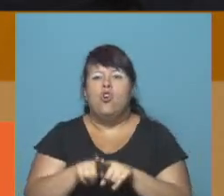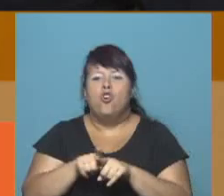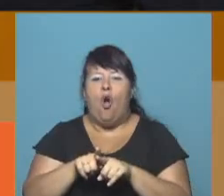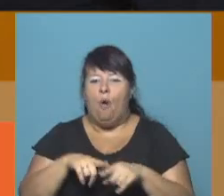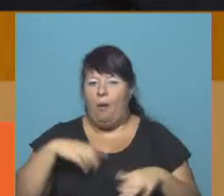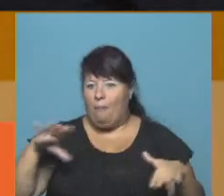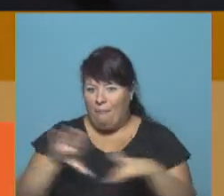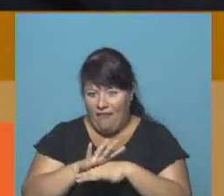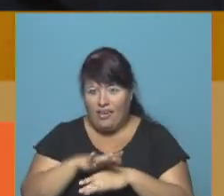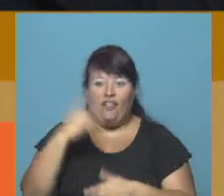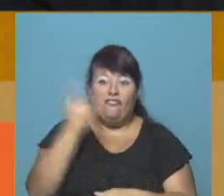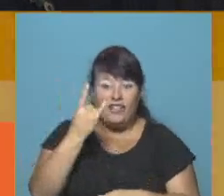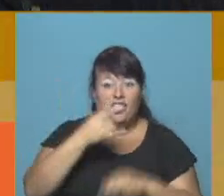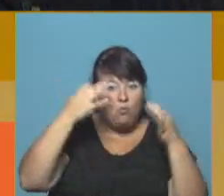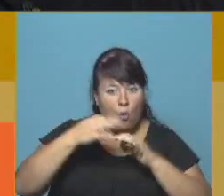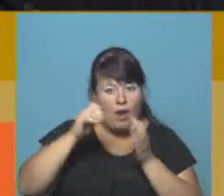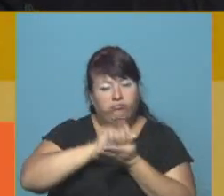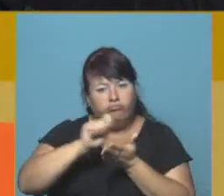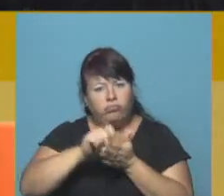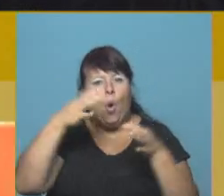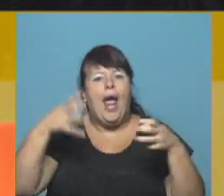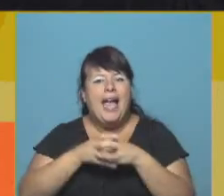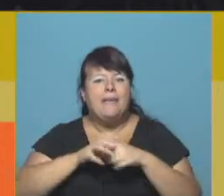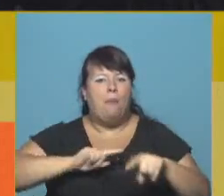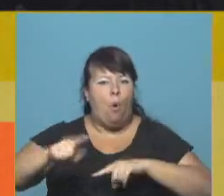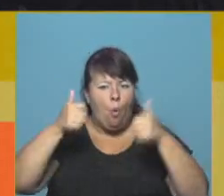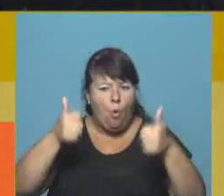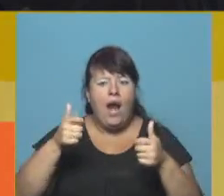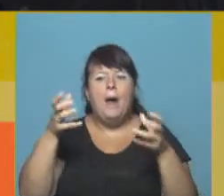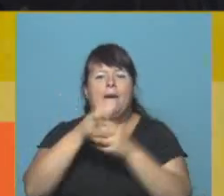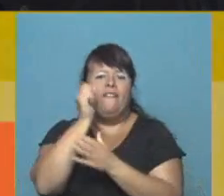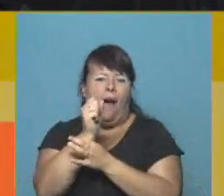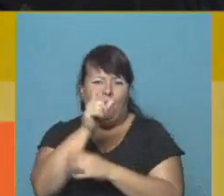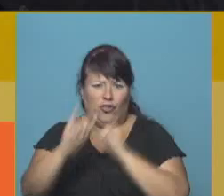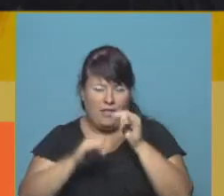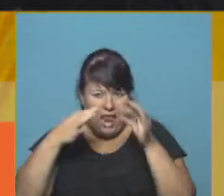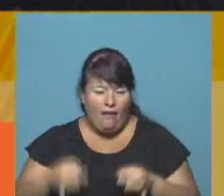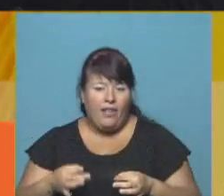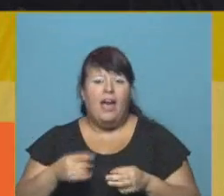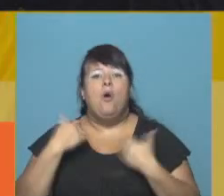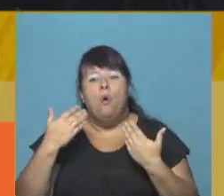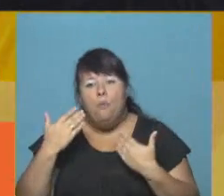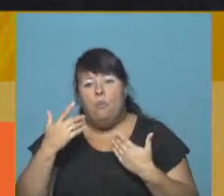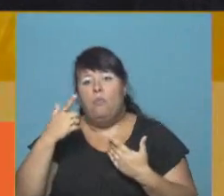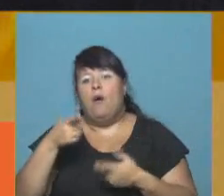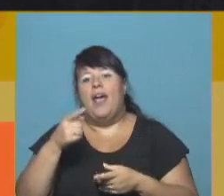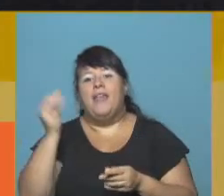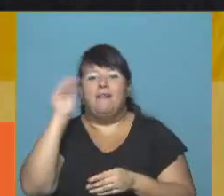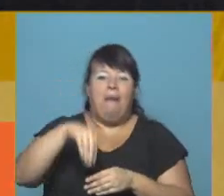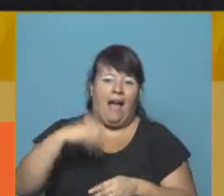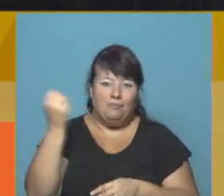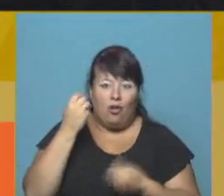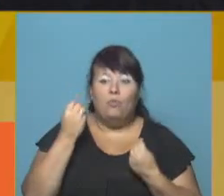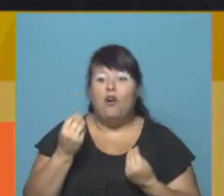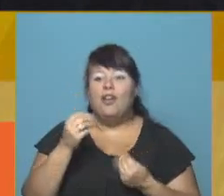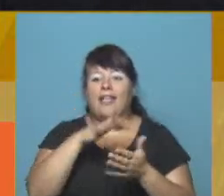juego perfecto, una ficción bien hecha, bien escrita, con buen equipo de producción, con un elencazo, como decía realmente, y con la posibilidad de llevarse un plus extra,